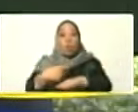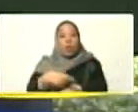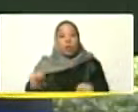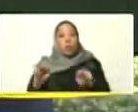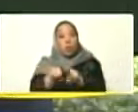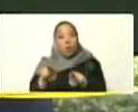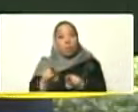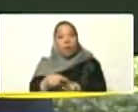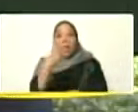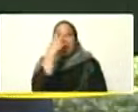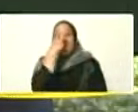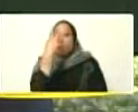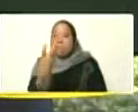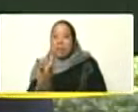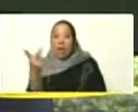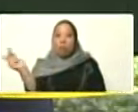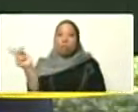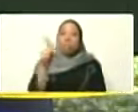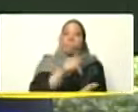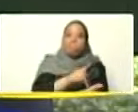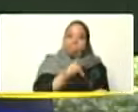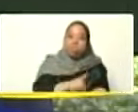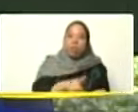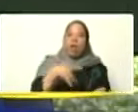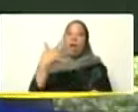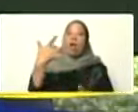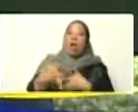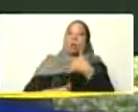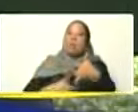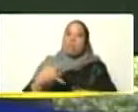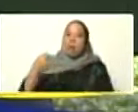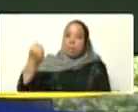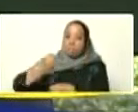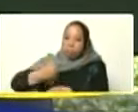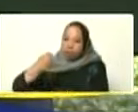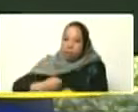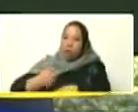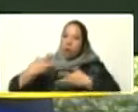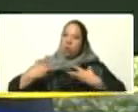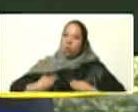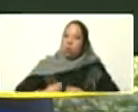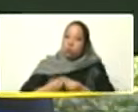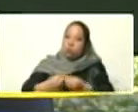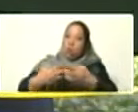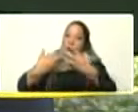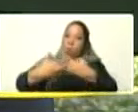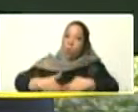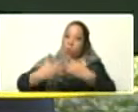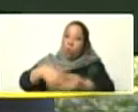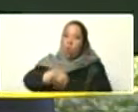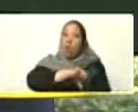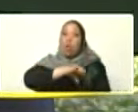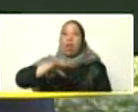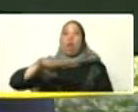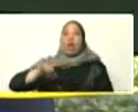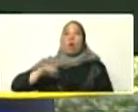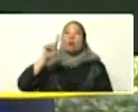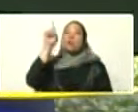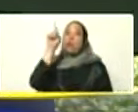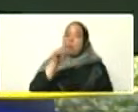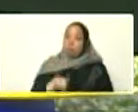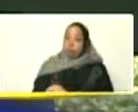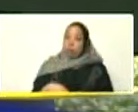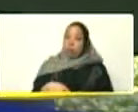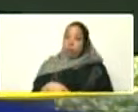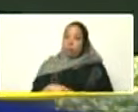invitadas y participando activamente en esta actividad, pero que también el sector privado se ha sumado, presidente. Se han sumado